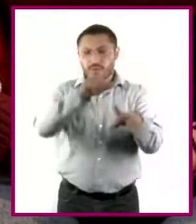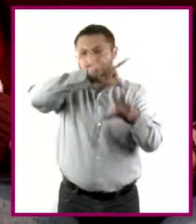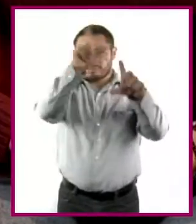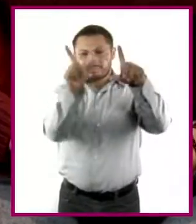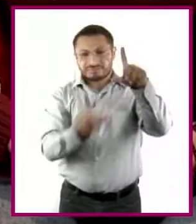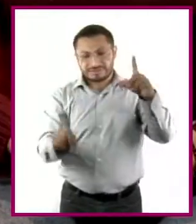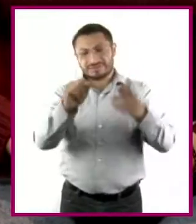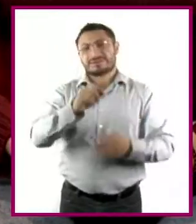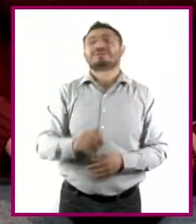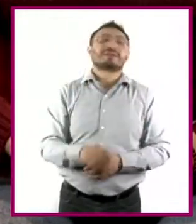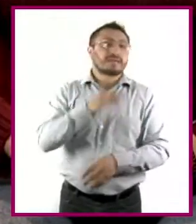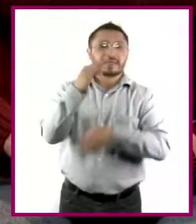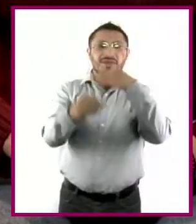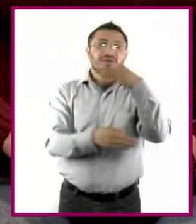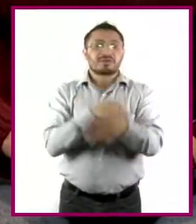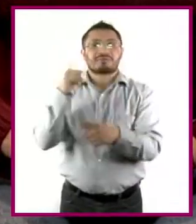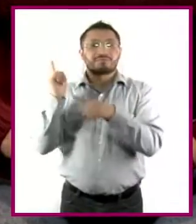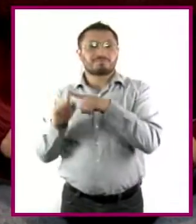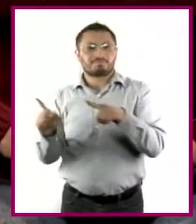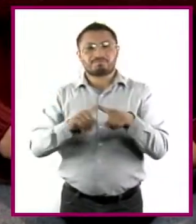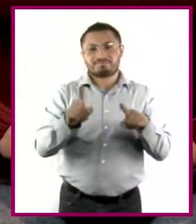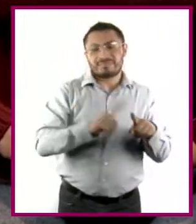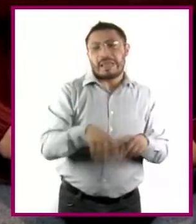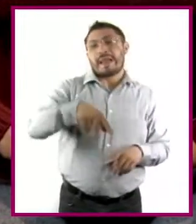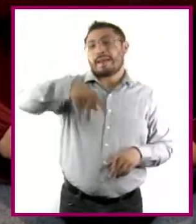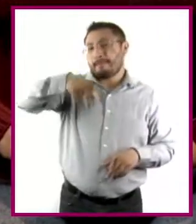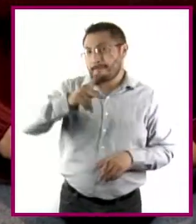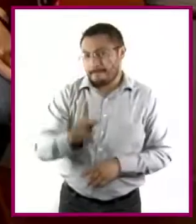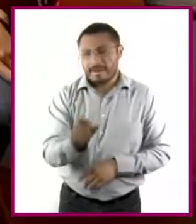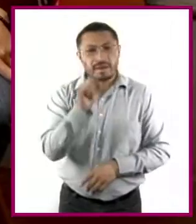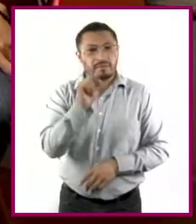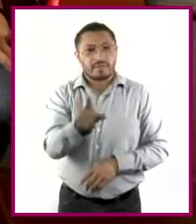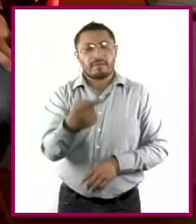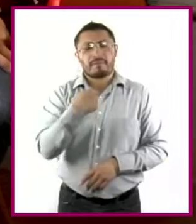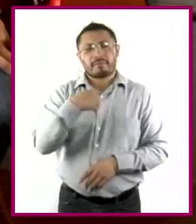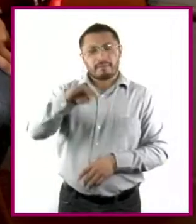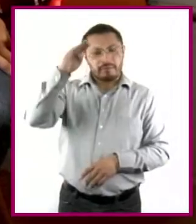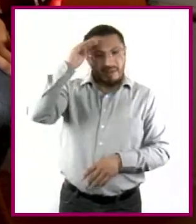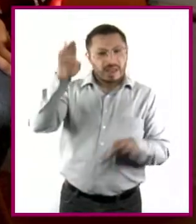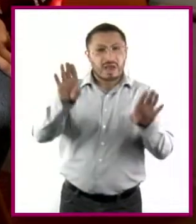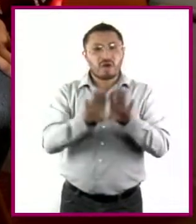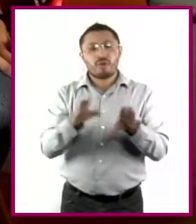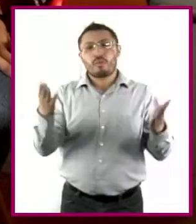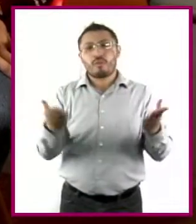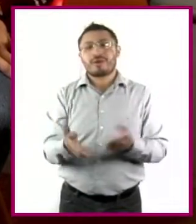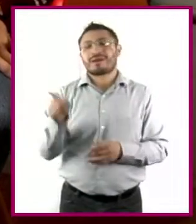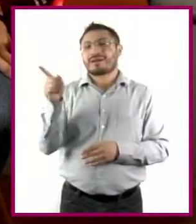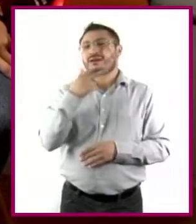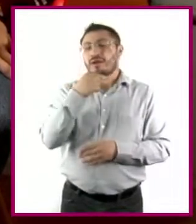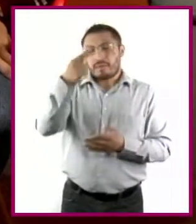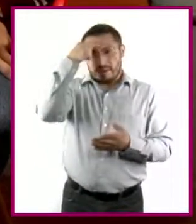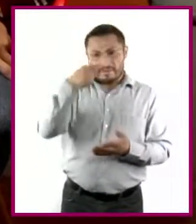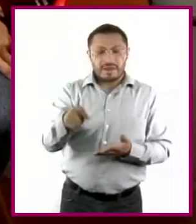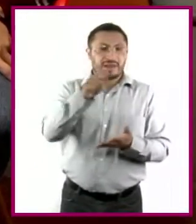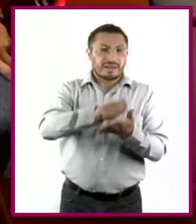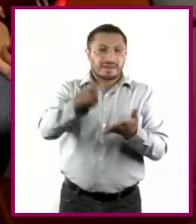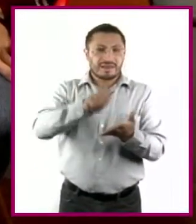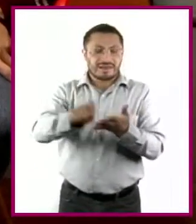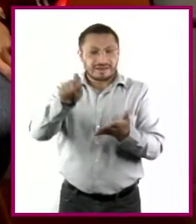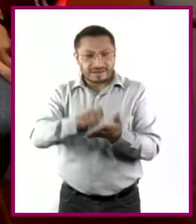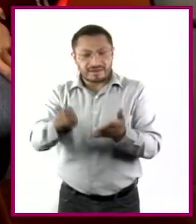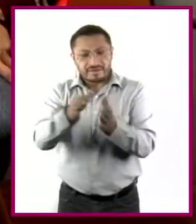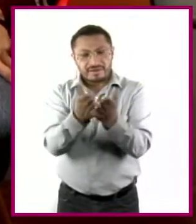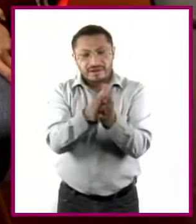Son tantos y tan diferentes. Pero otra cosa que me hizo pensar, ¿cómo hacía Eduardo Galeano para escribir ensayos que lograran